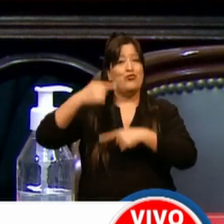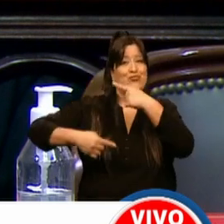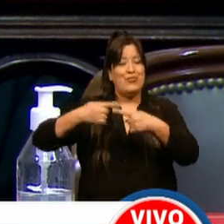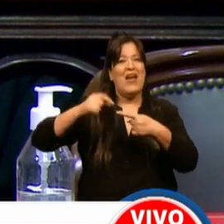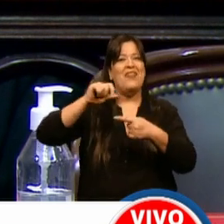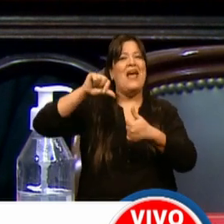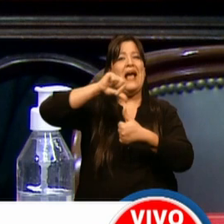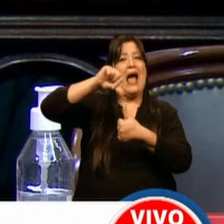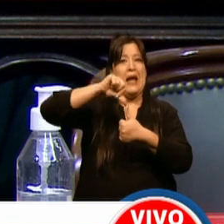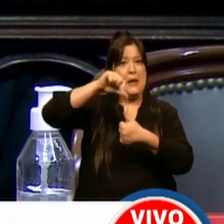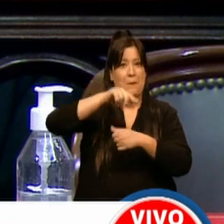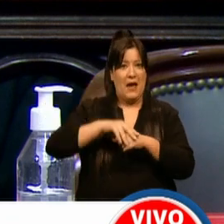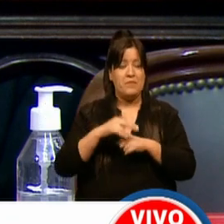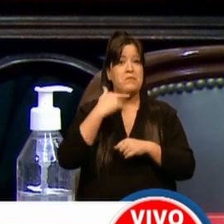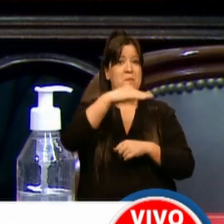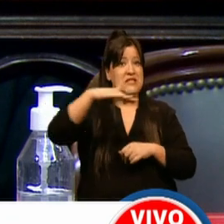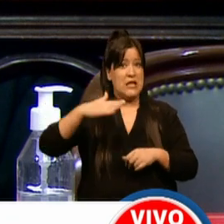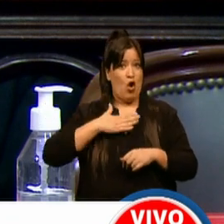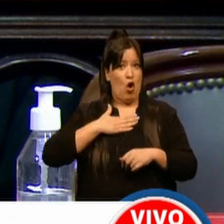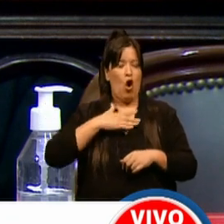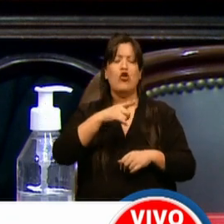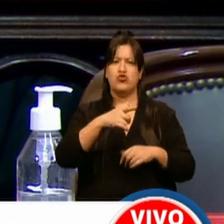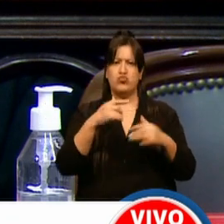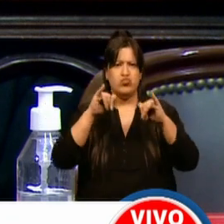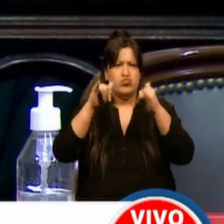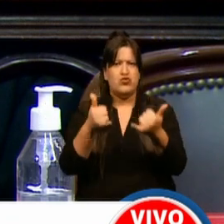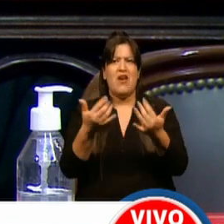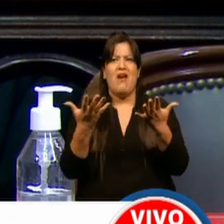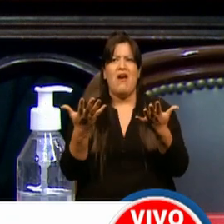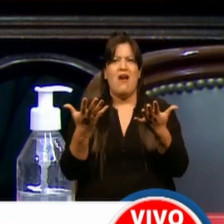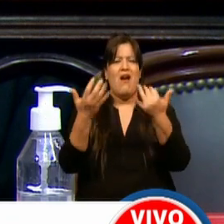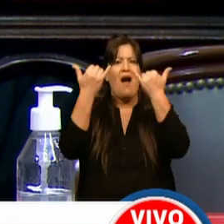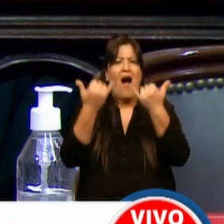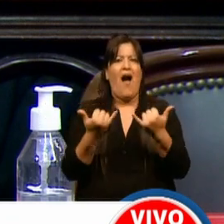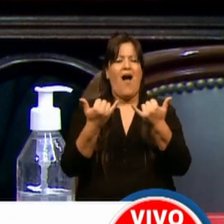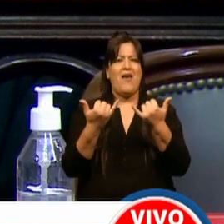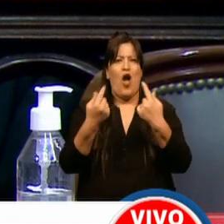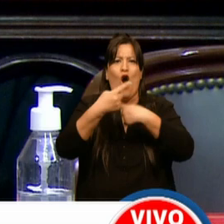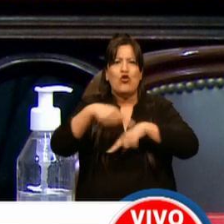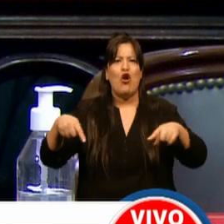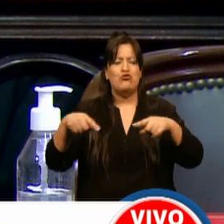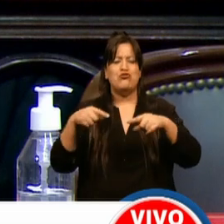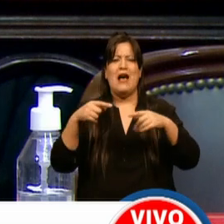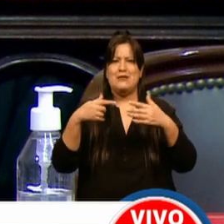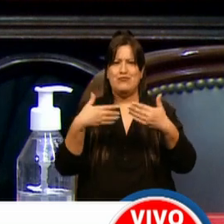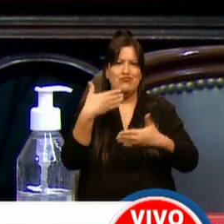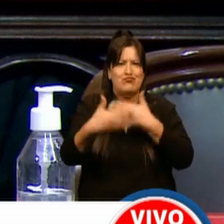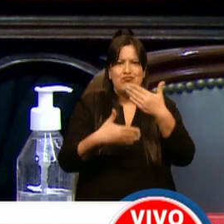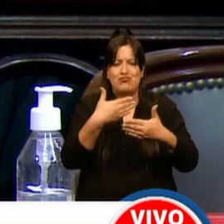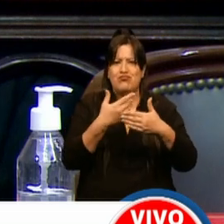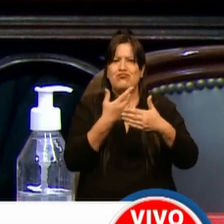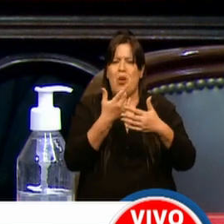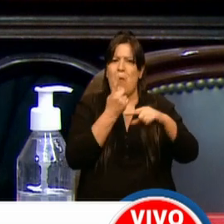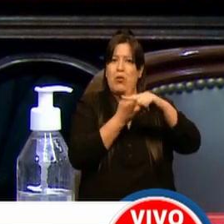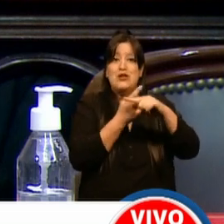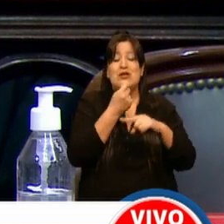ellos que sin duda esa posibilidad de la existencia de una acción afirmativa algún día si